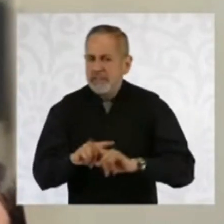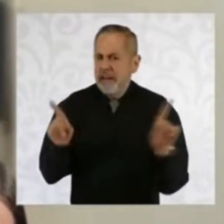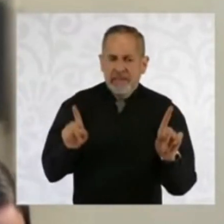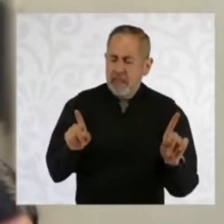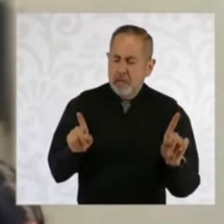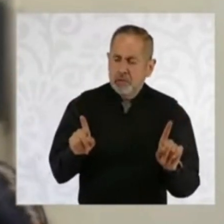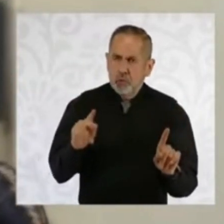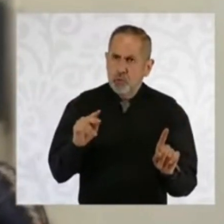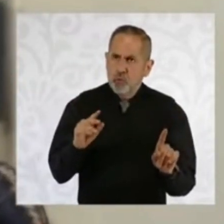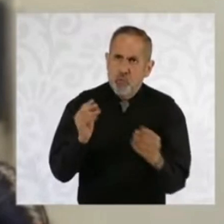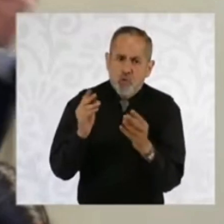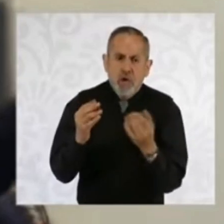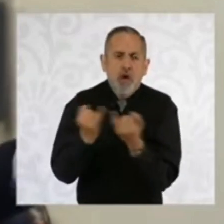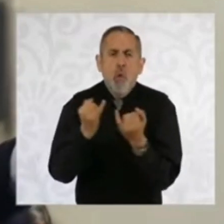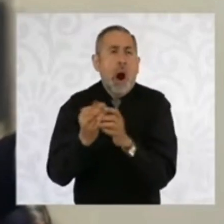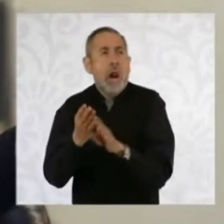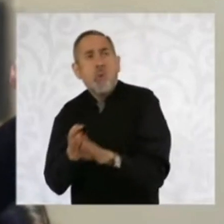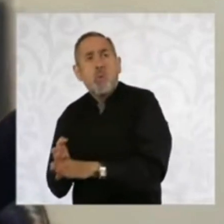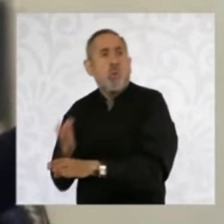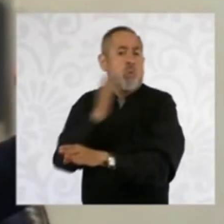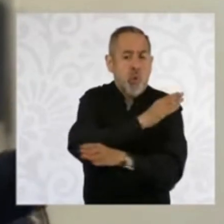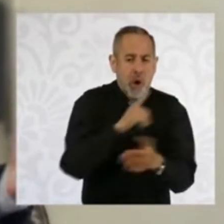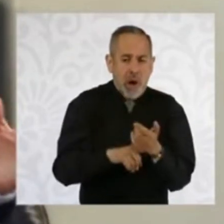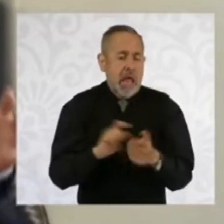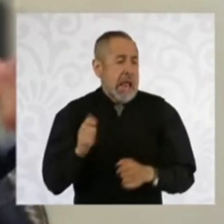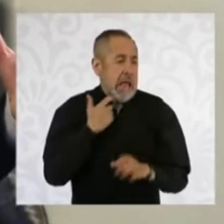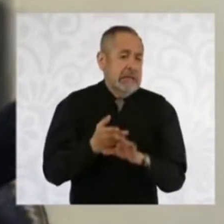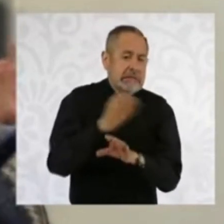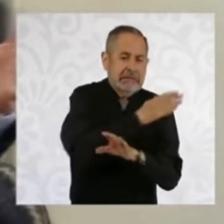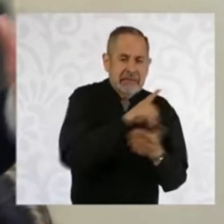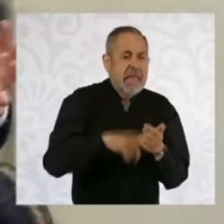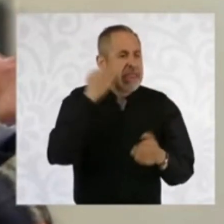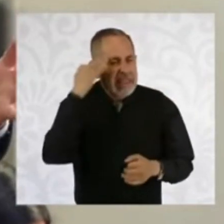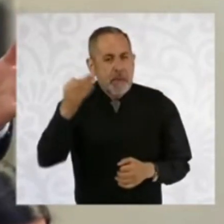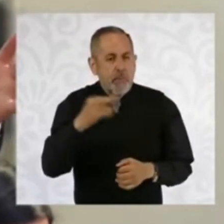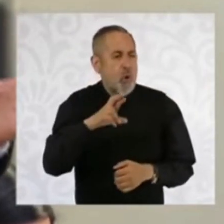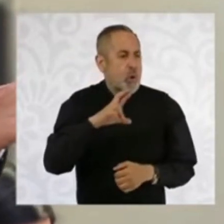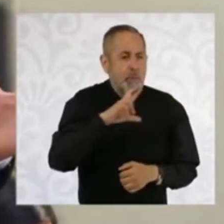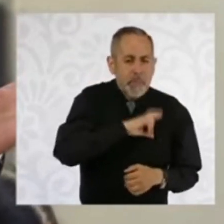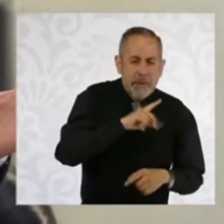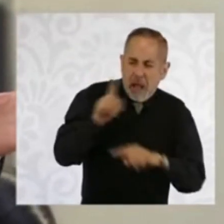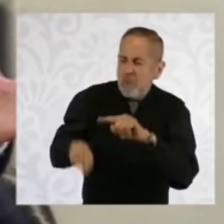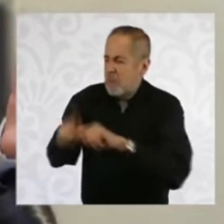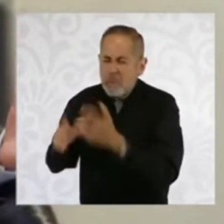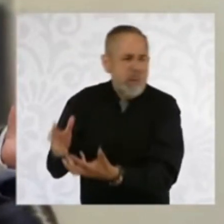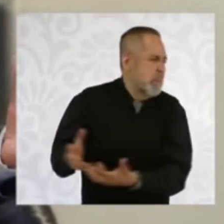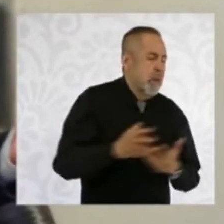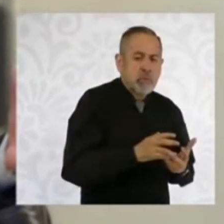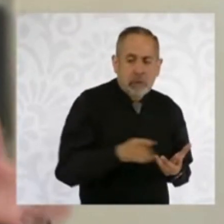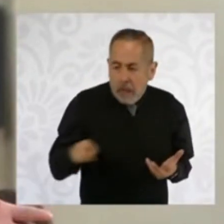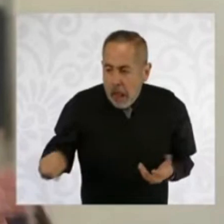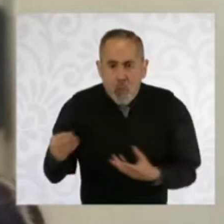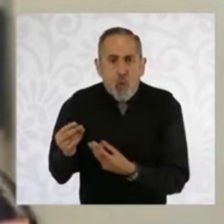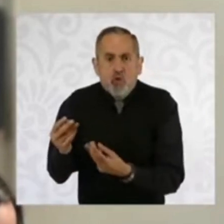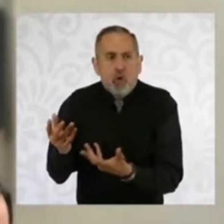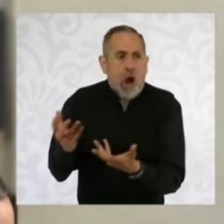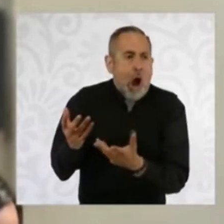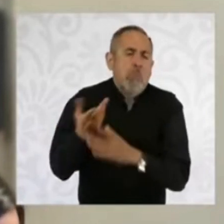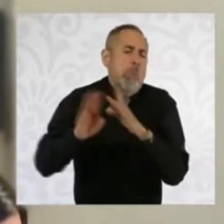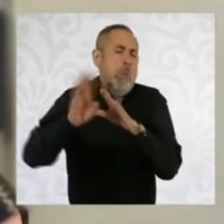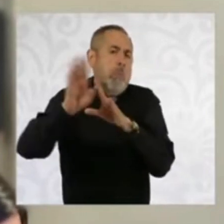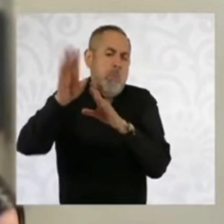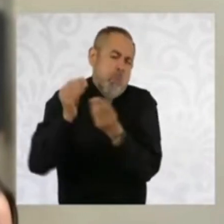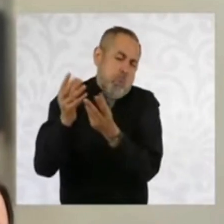a la que se vivió en los sexenios de la privatización. Es un número muy distinto, digamos, ¿no? Sin embargo,